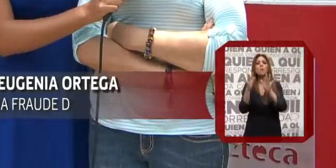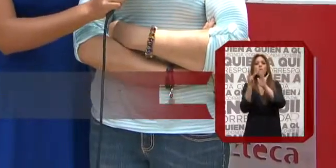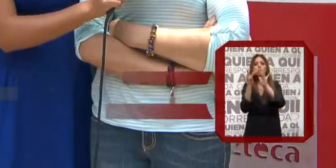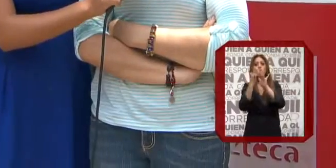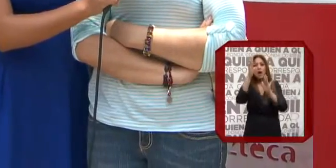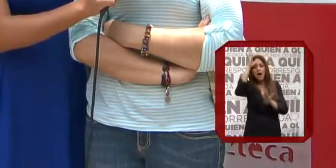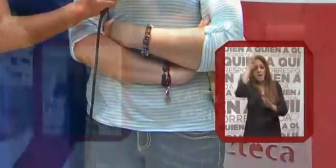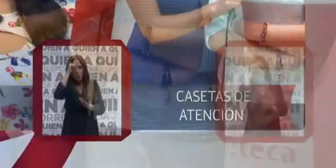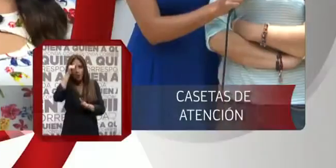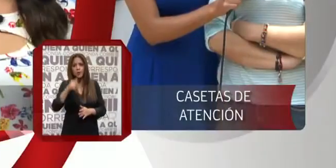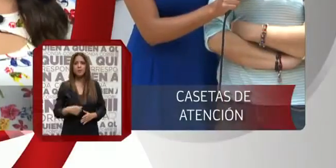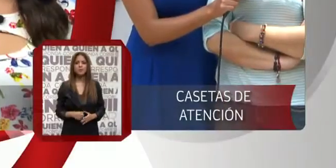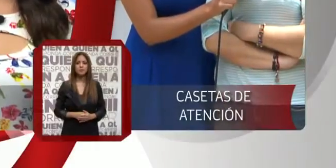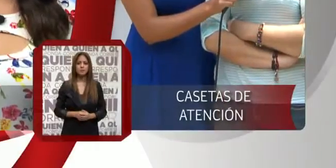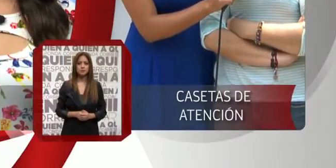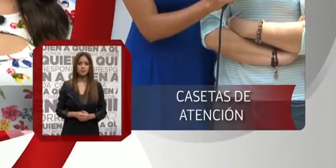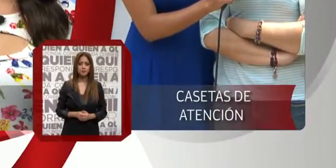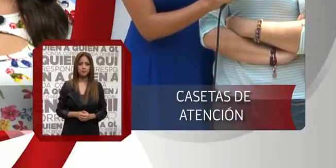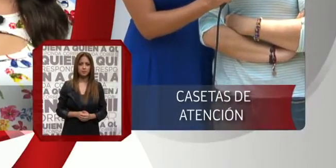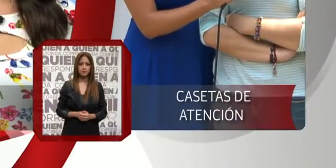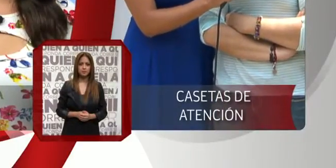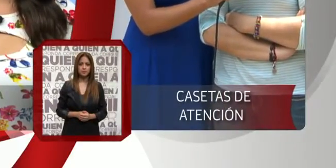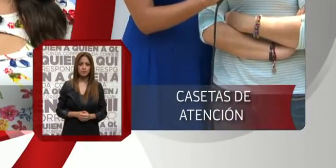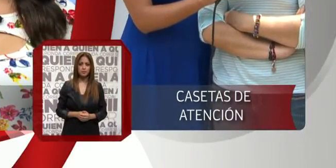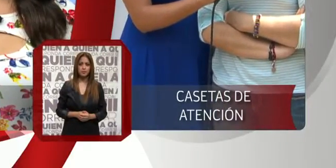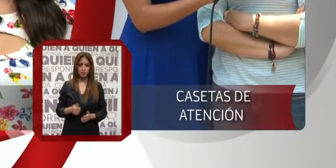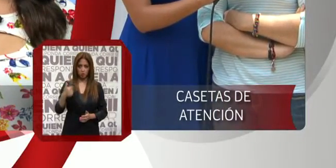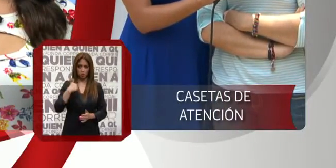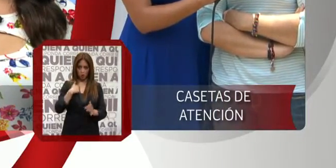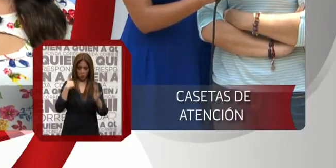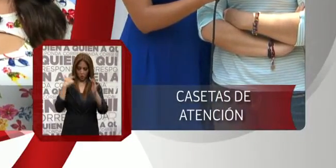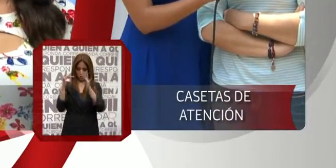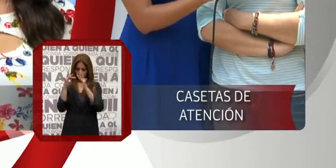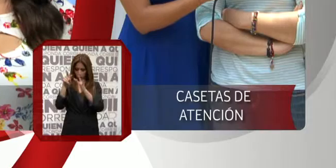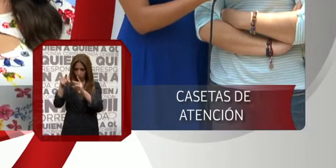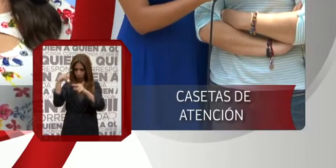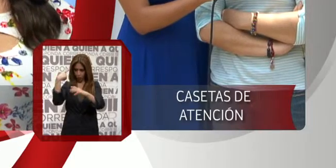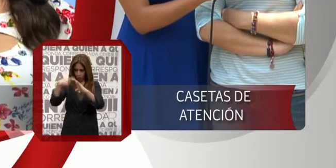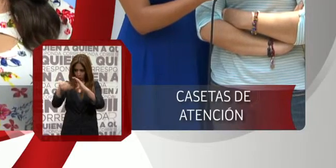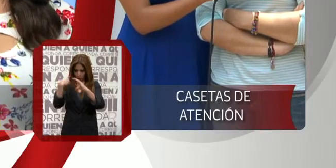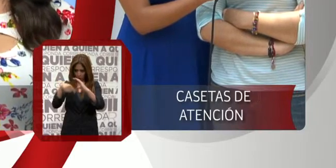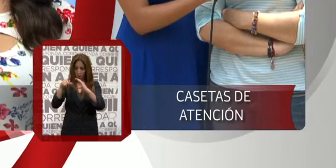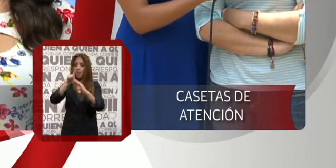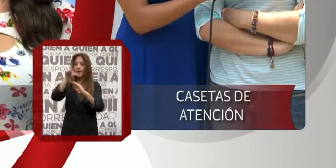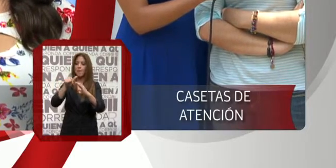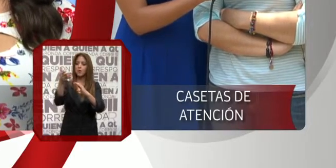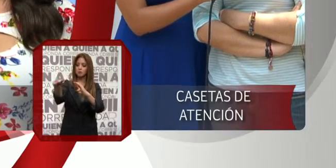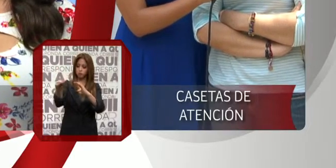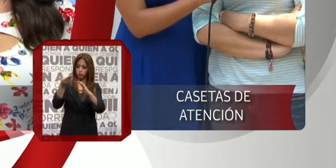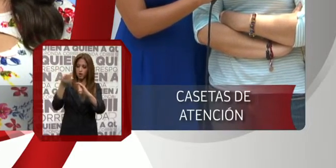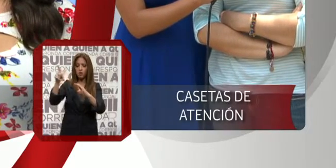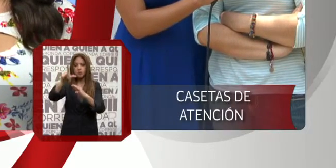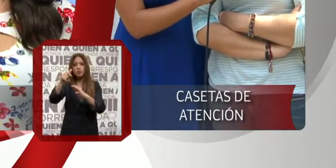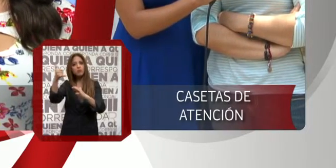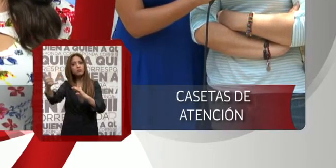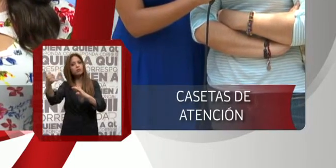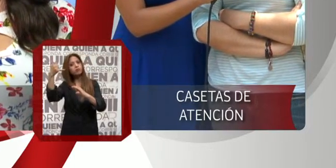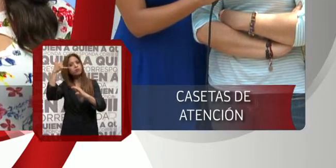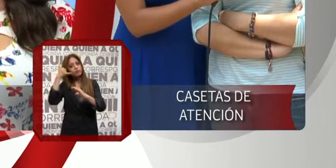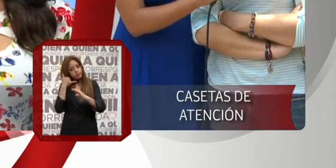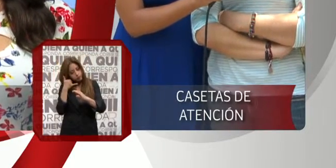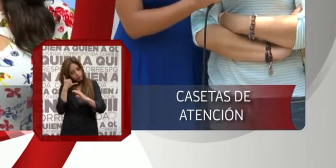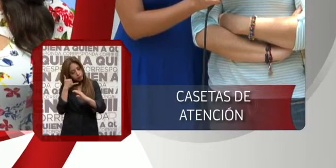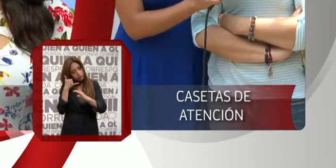trato? Bueno, yo los contacté por medio de lo que es un correo electrónico, ellos me regresan la llamada porque piden el teléfono